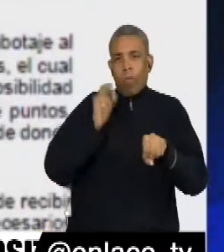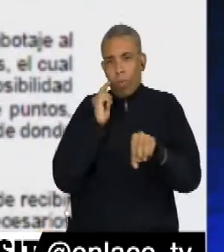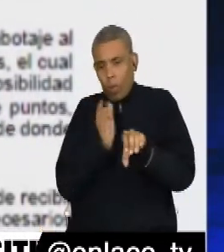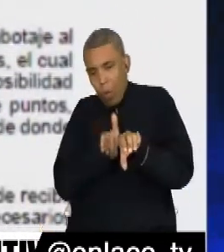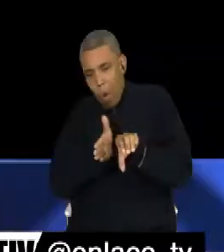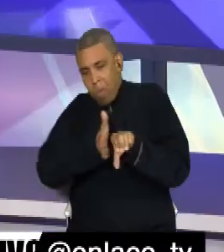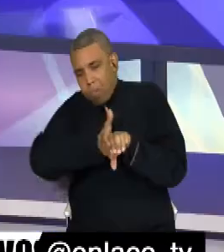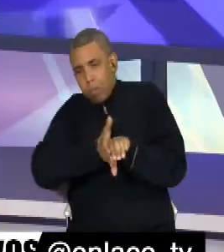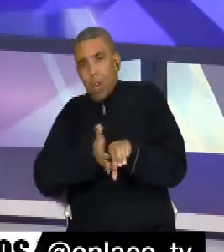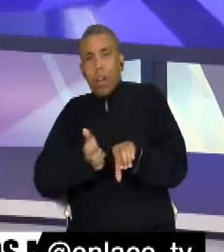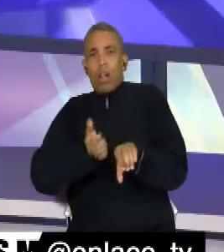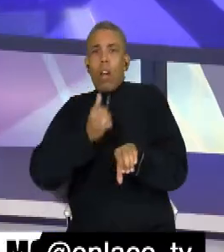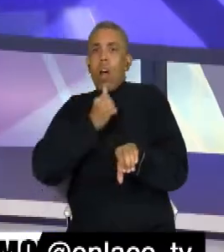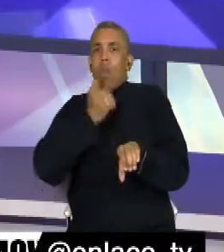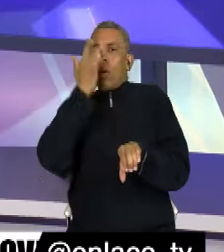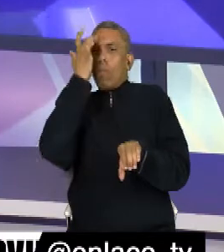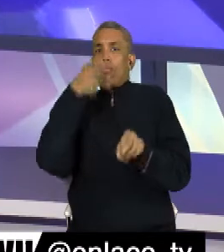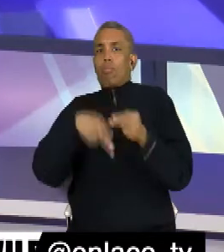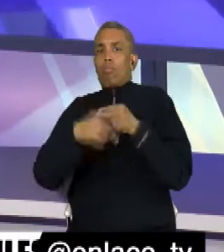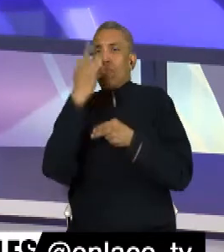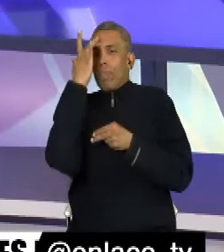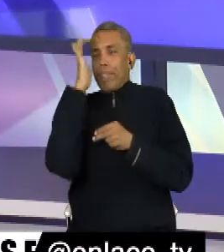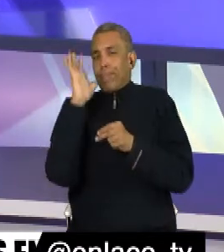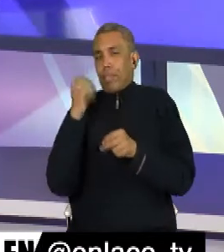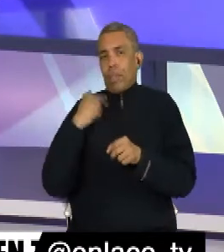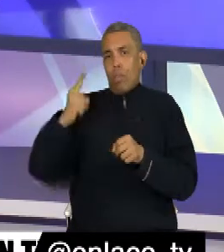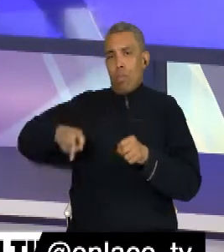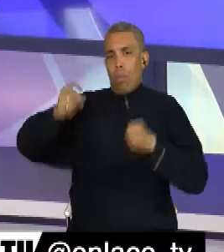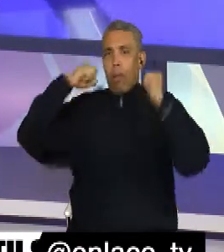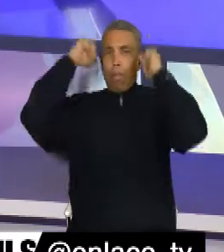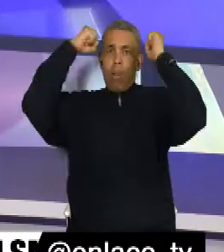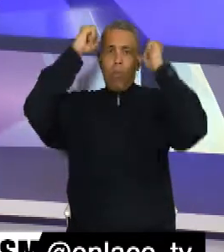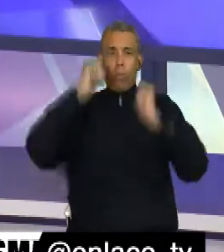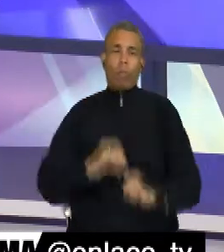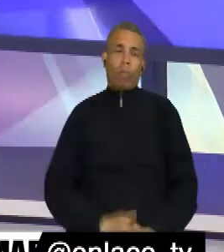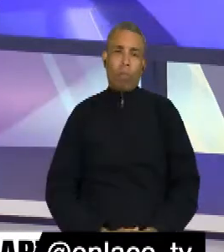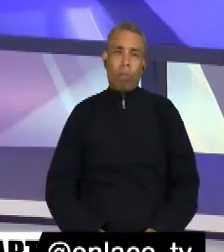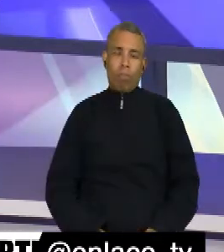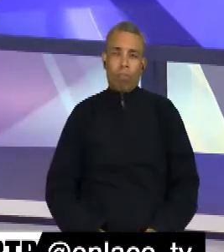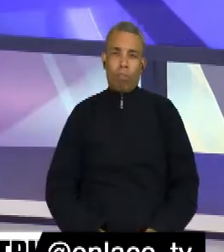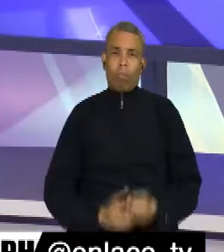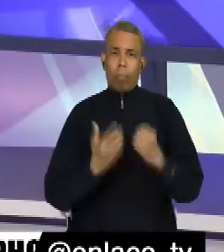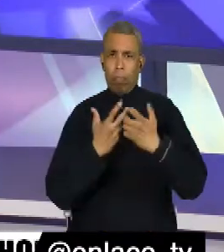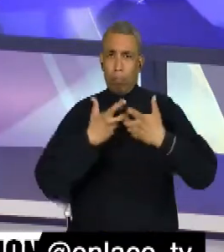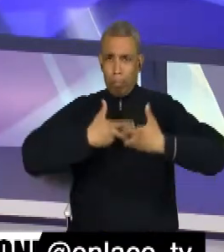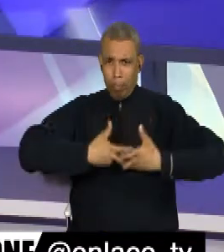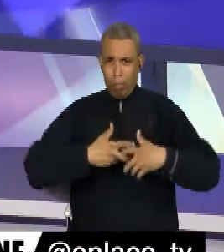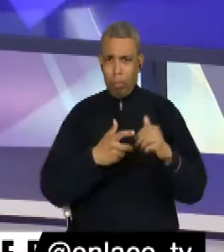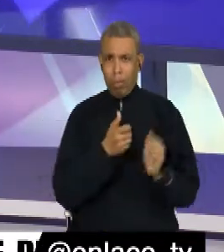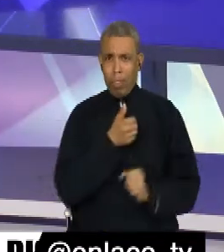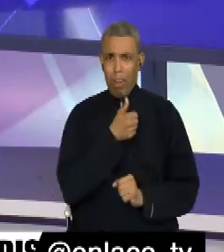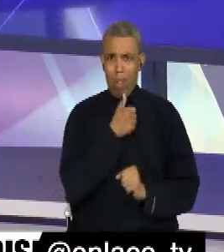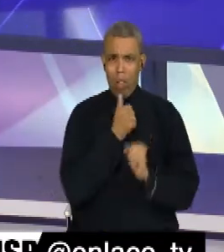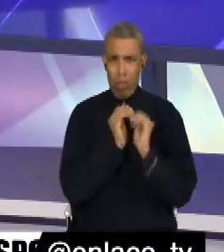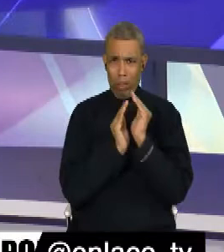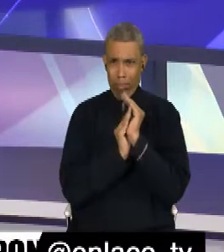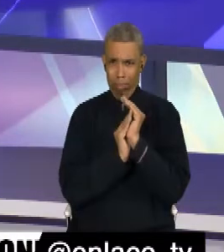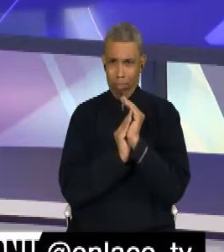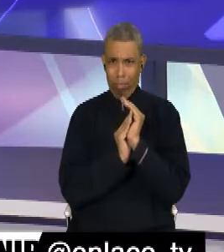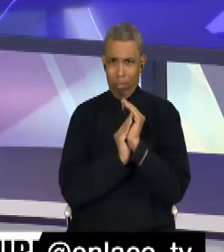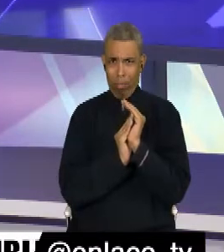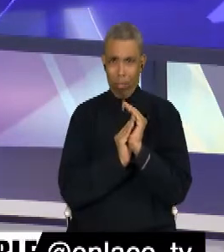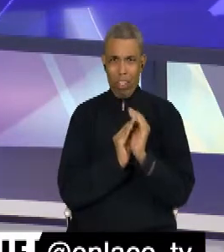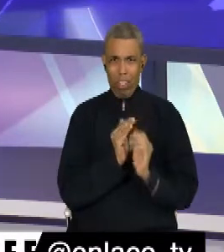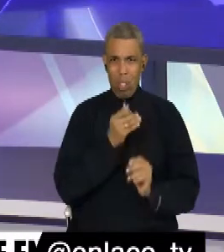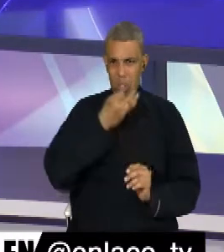corregimiento. Por su parte, directivas de la empresa Aguas de Barranca Bermeja descartaron esta posible contaminación en fuentes